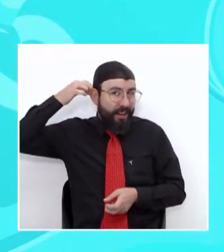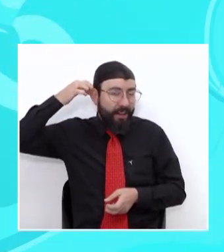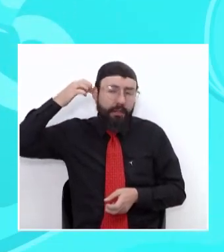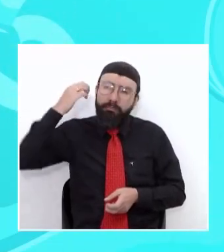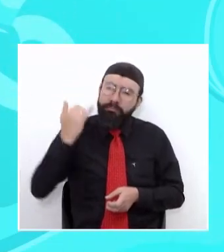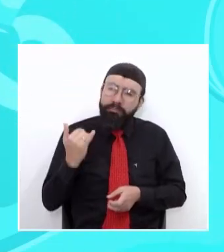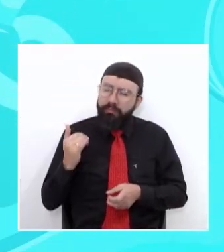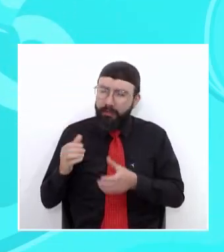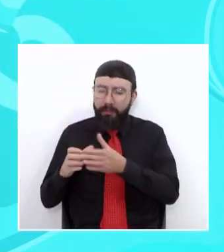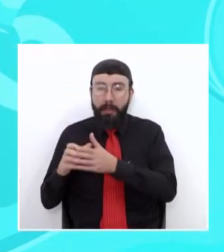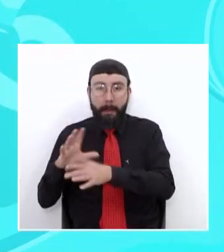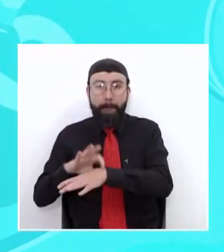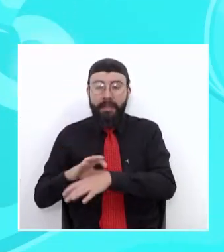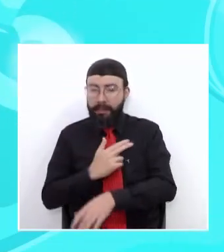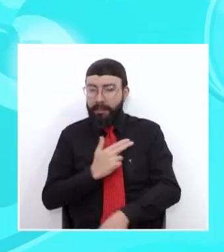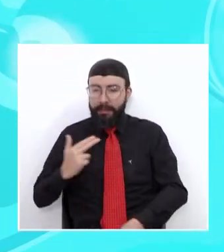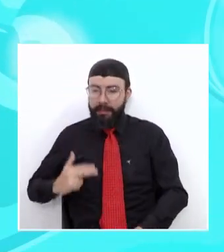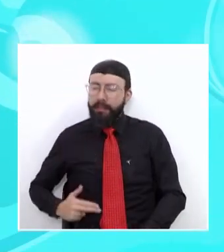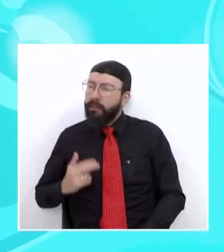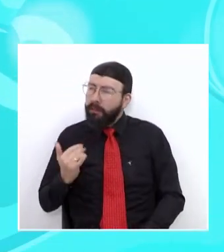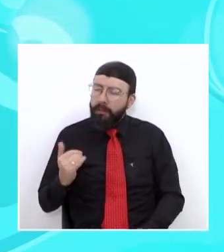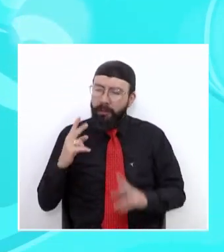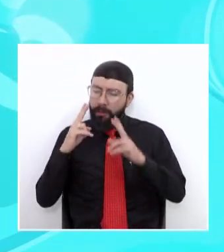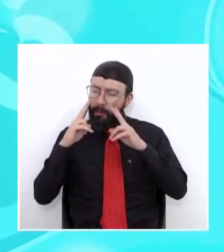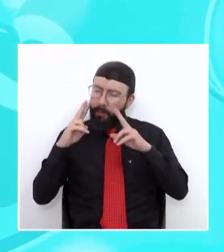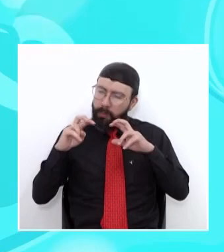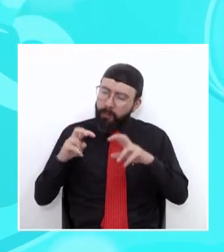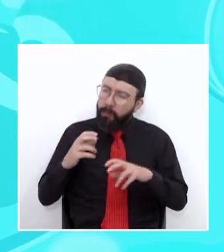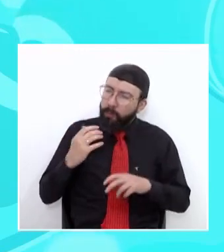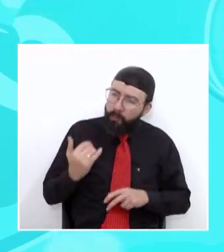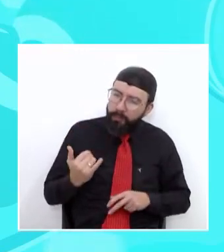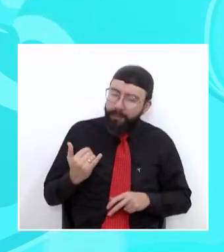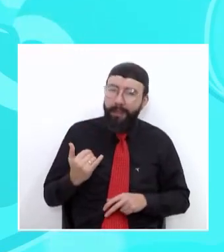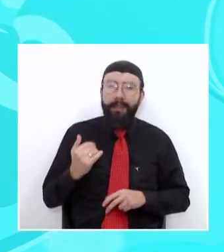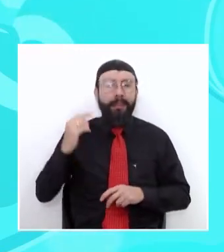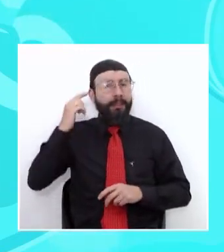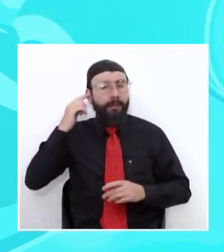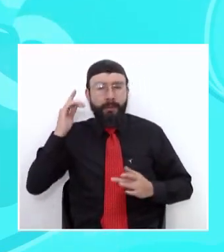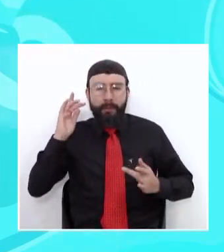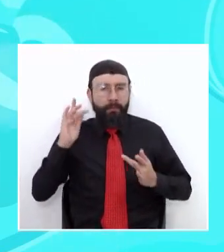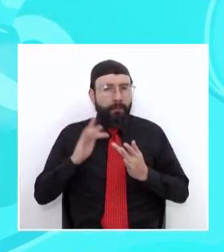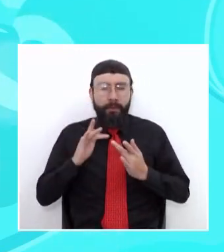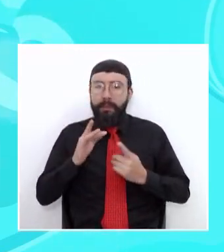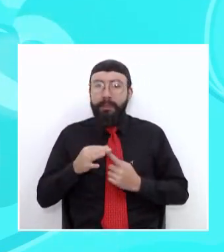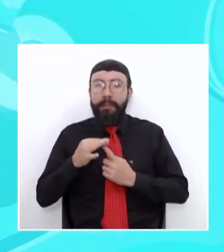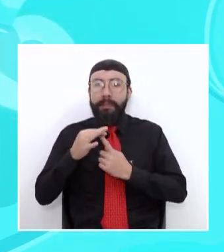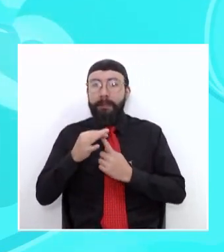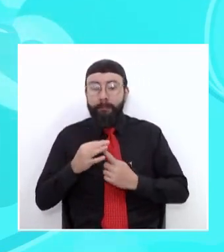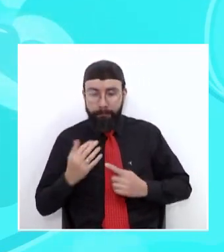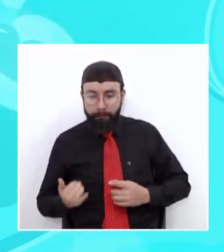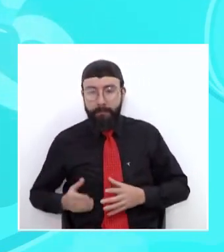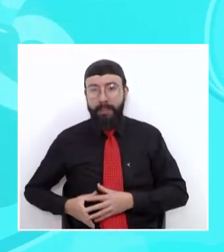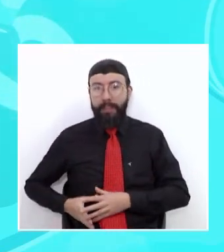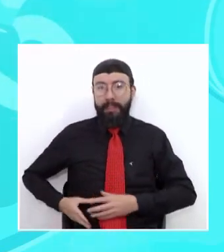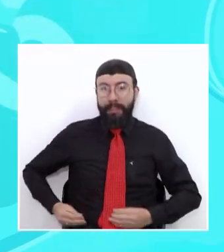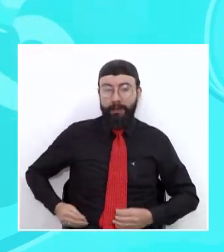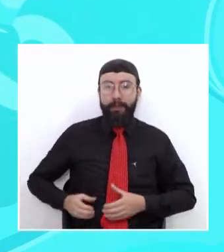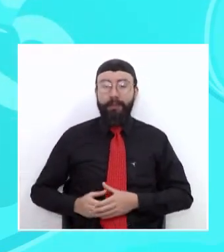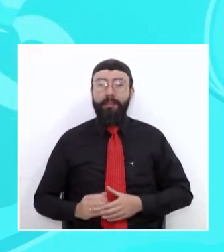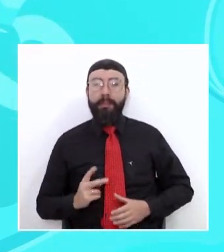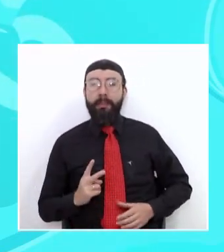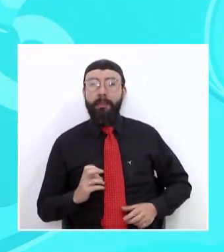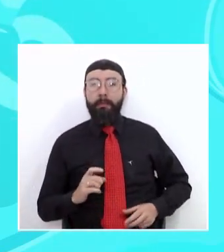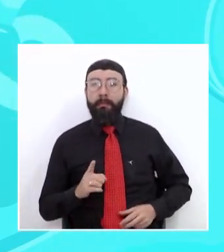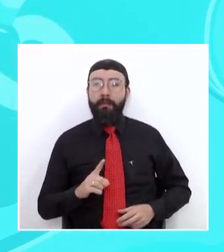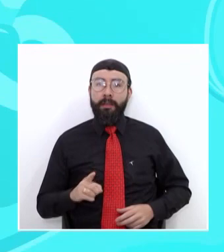que en el mapa auricular de la medicina china, está sobre toda la parte del hígado y la vesícula biliar, es el